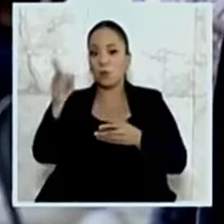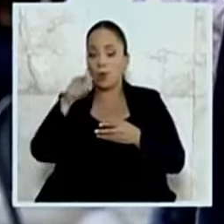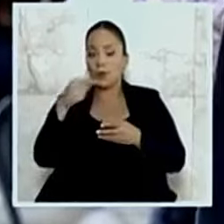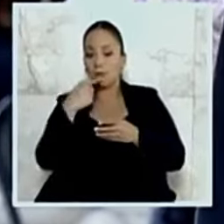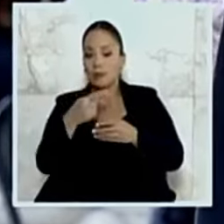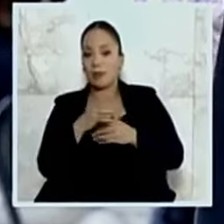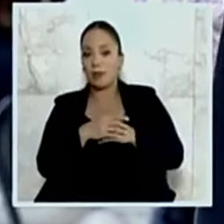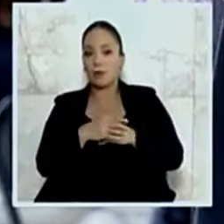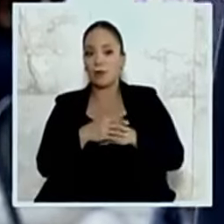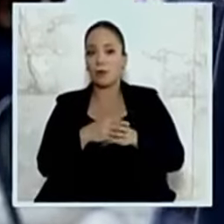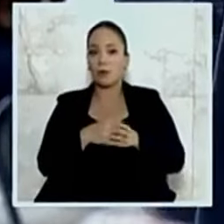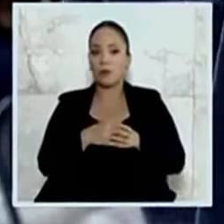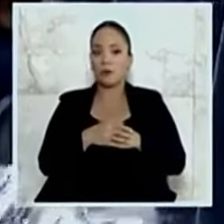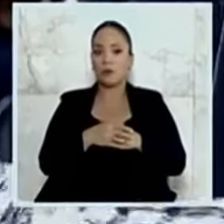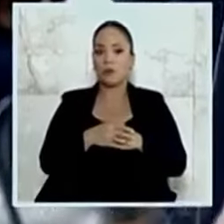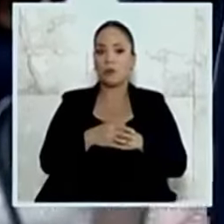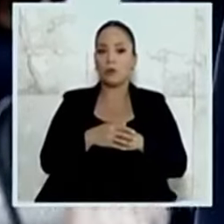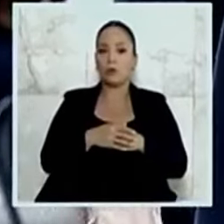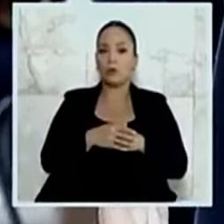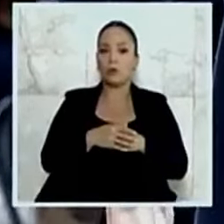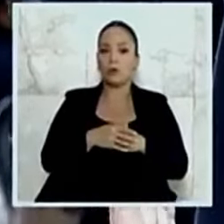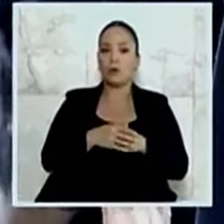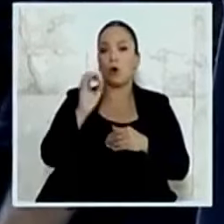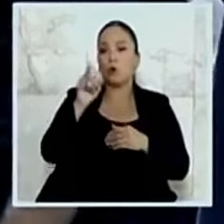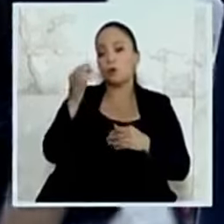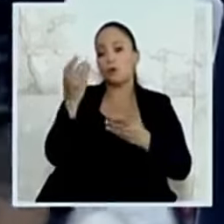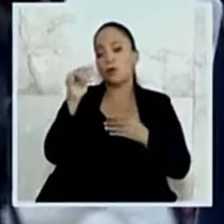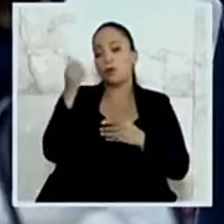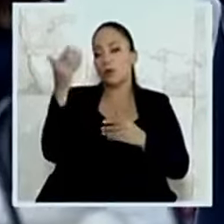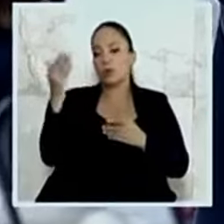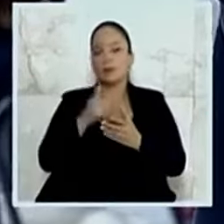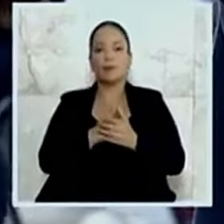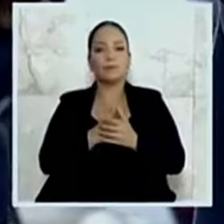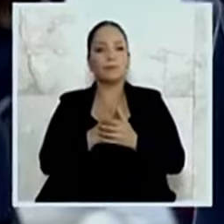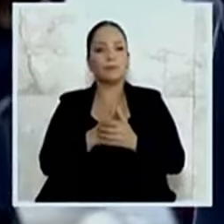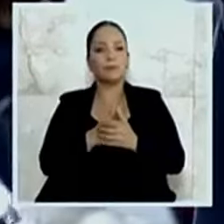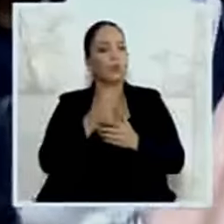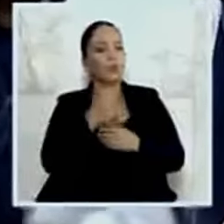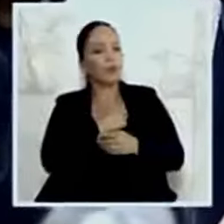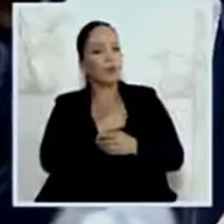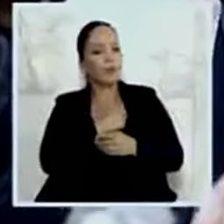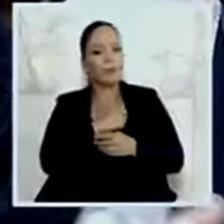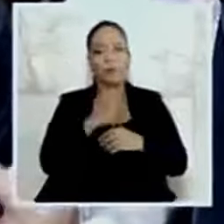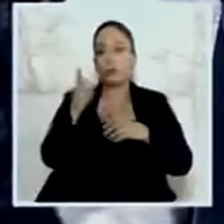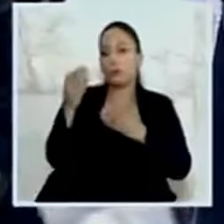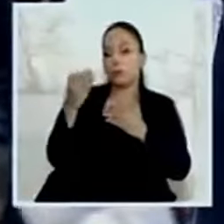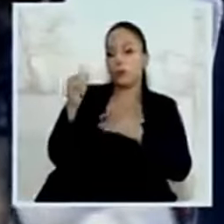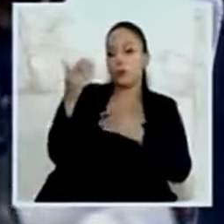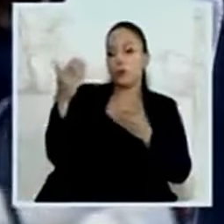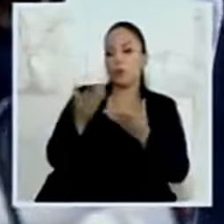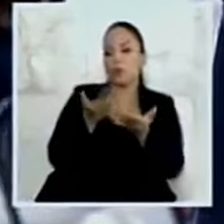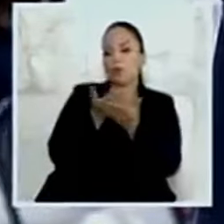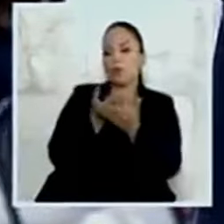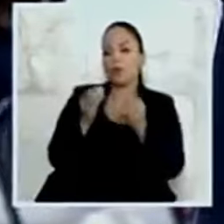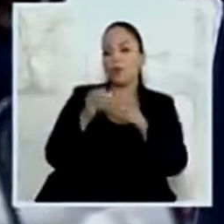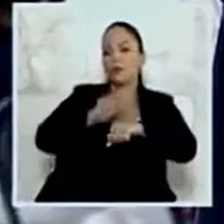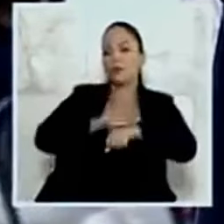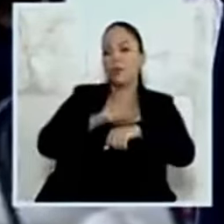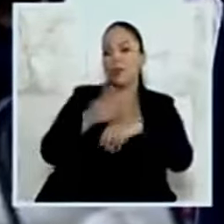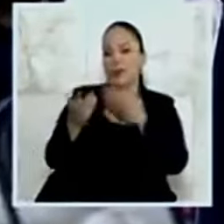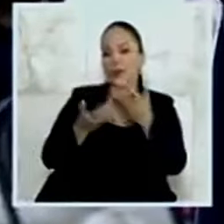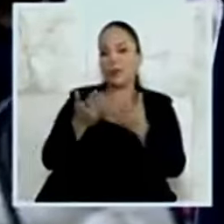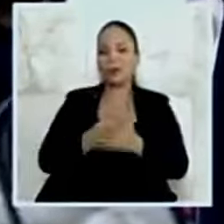Quería consultarle cuáles han sido sus observaciones, si realmente le satisface lo que ellos le proponen, o si